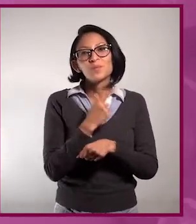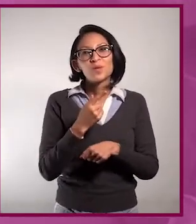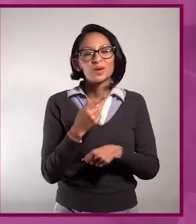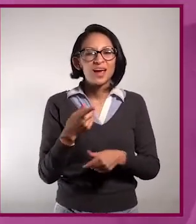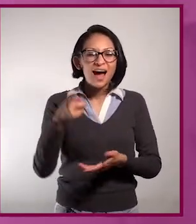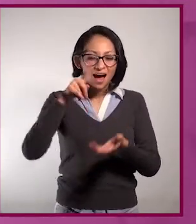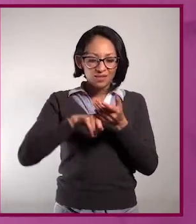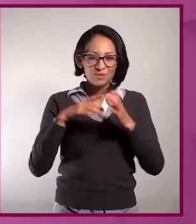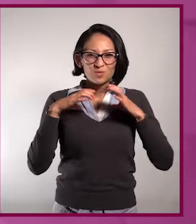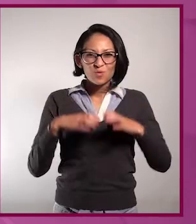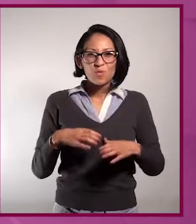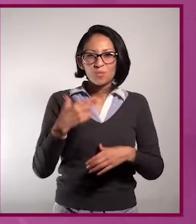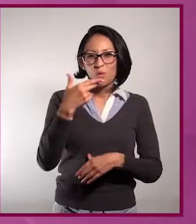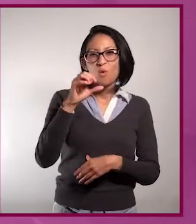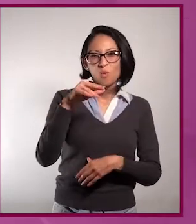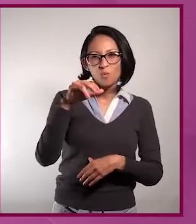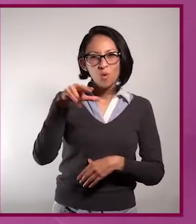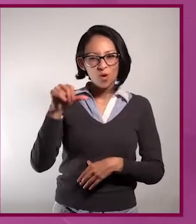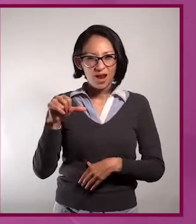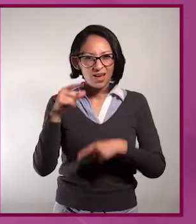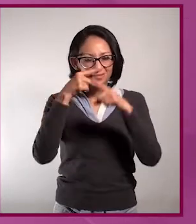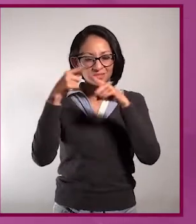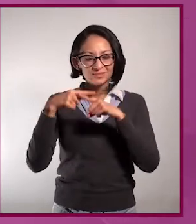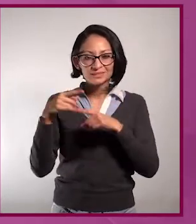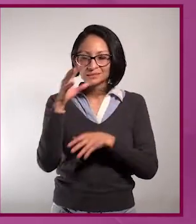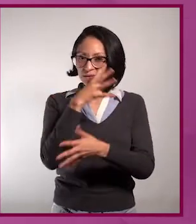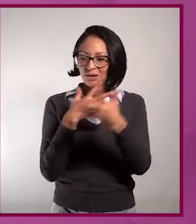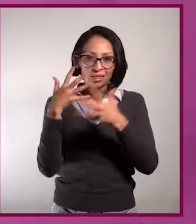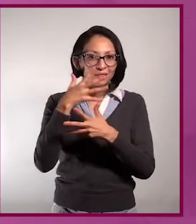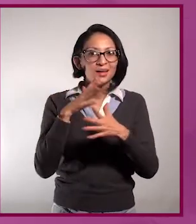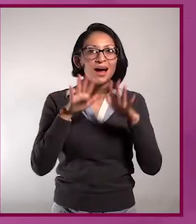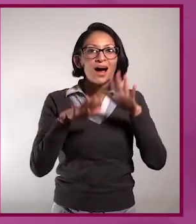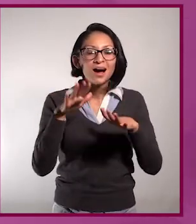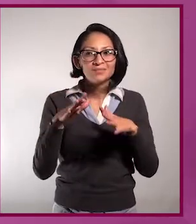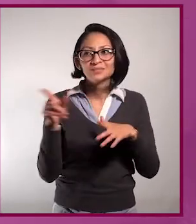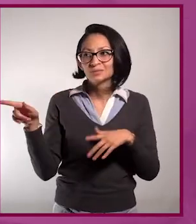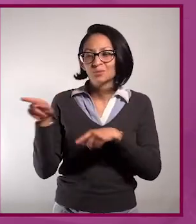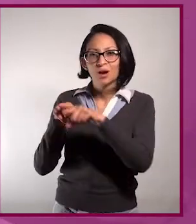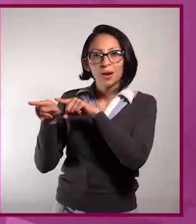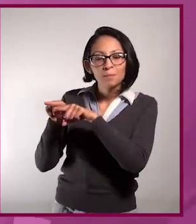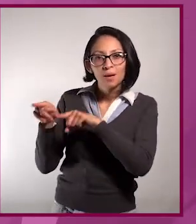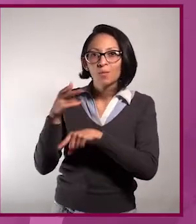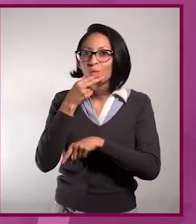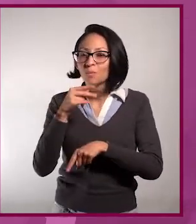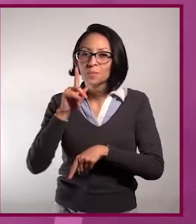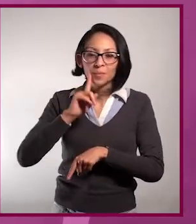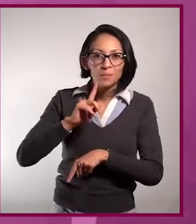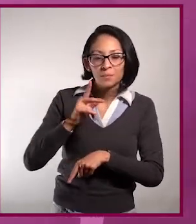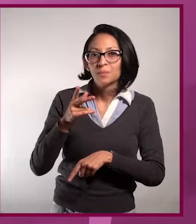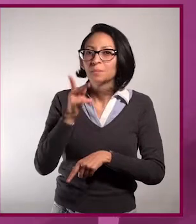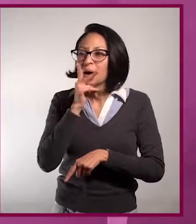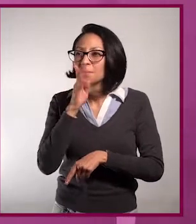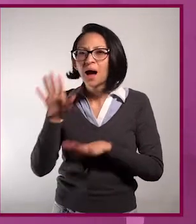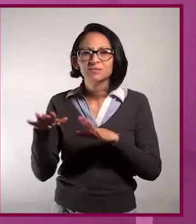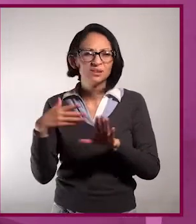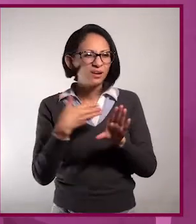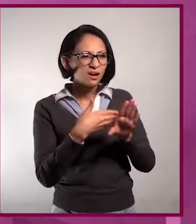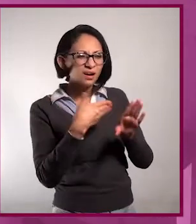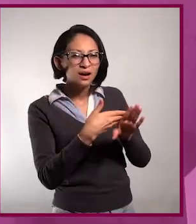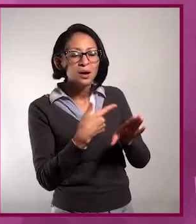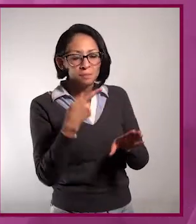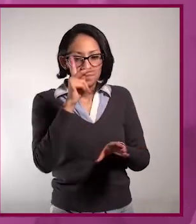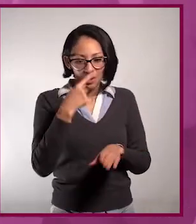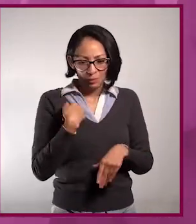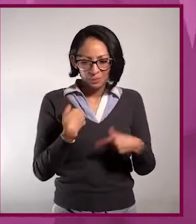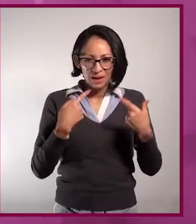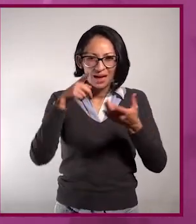juego hormonas que pasan en tu mente y que a veces no sabe tu hermano, tu papá cómo andas y te juzgan. Al contrario,